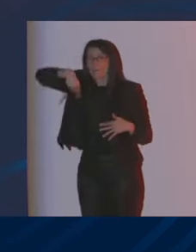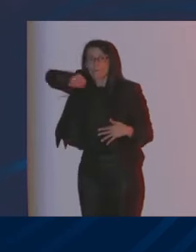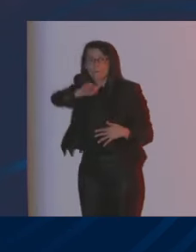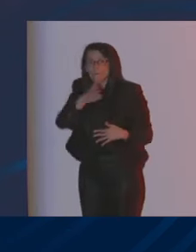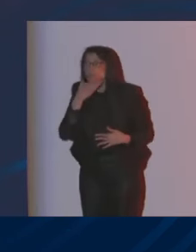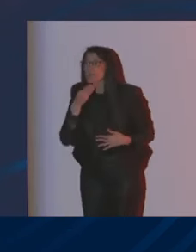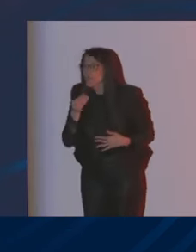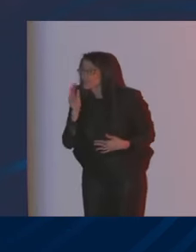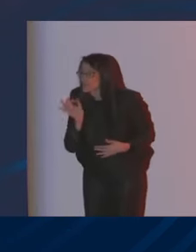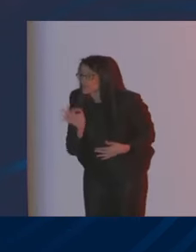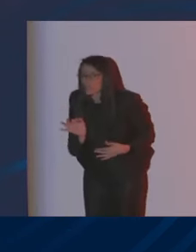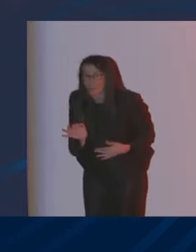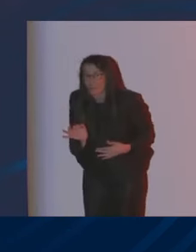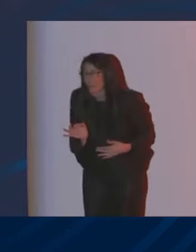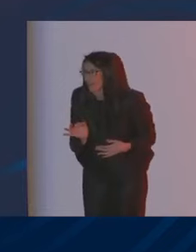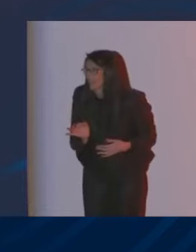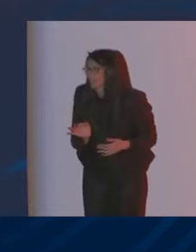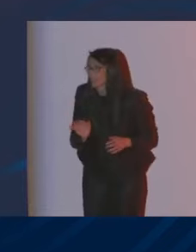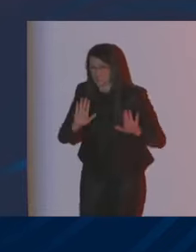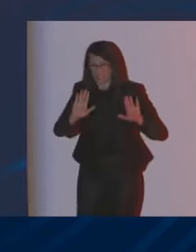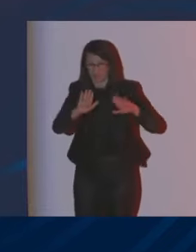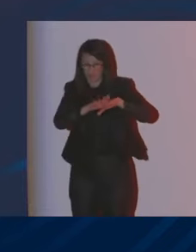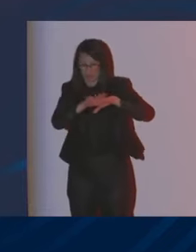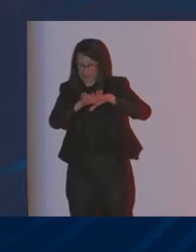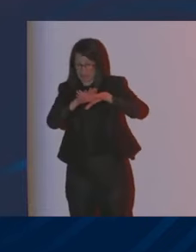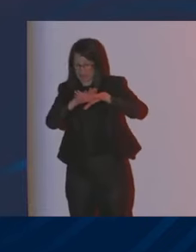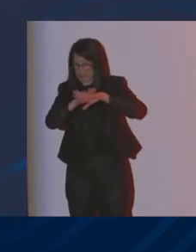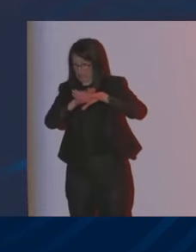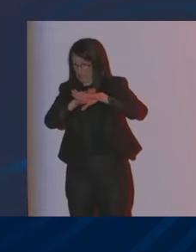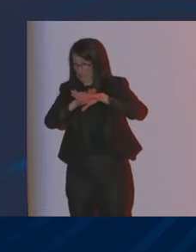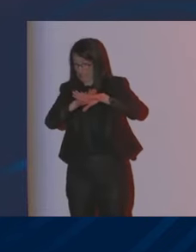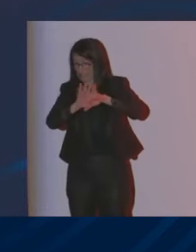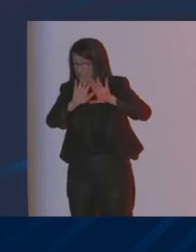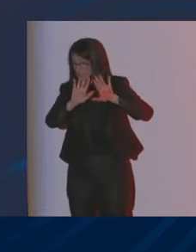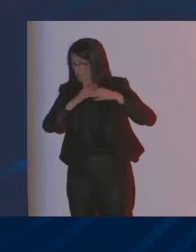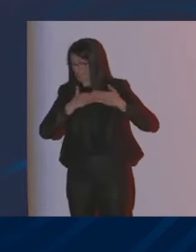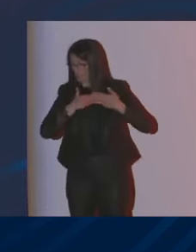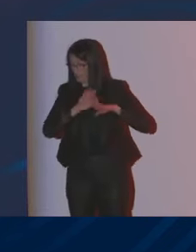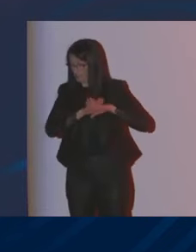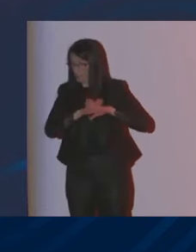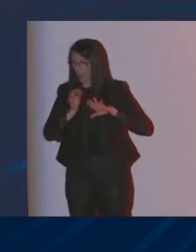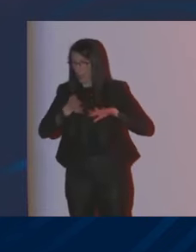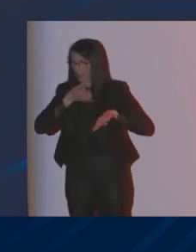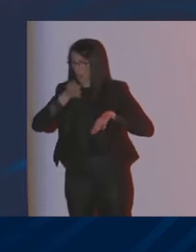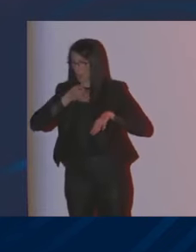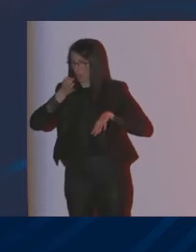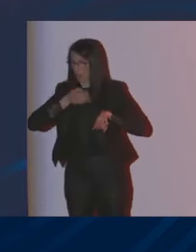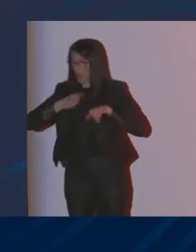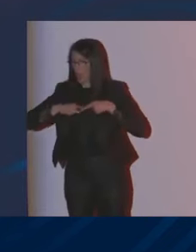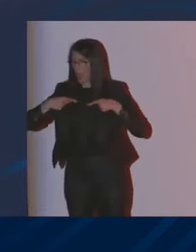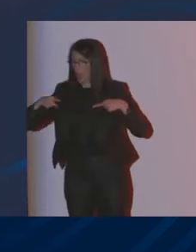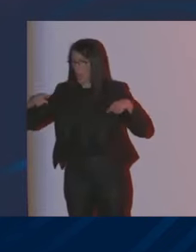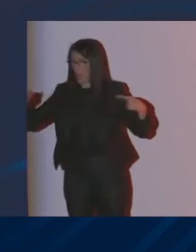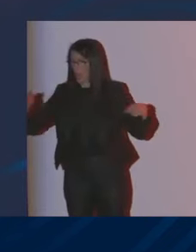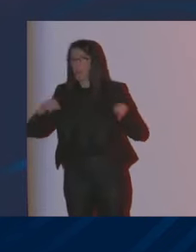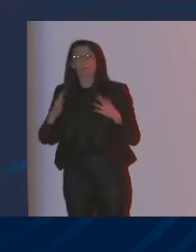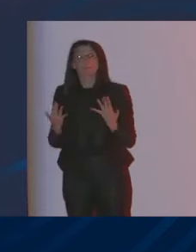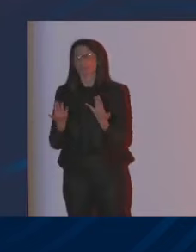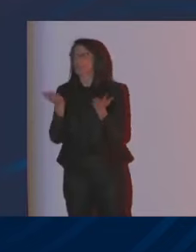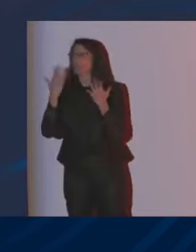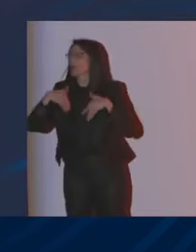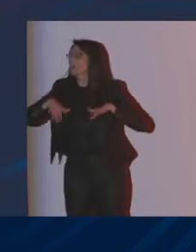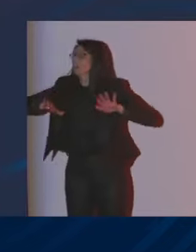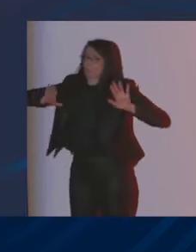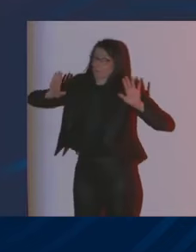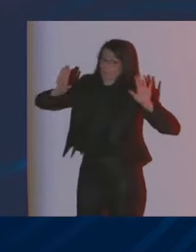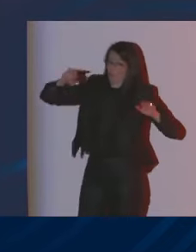precioso? Ay, discúlpenme, que es que... Lo siento, me estoy extendiendo. Espero que no tenga mucha prisa. Pero